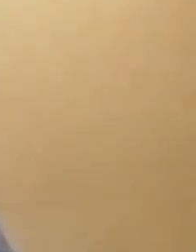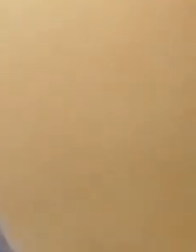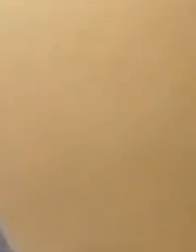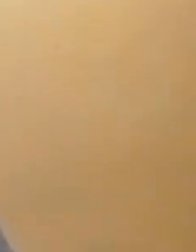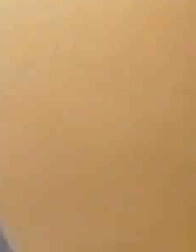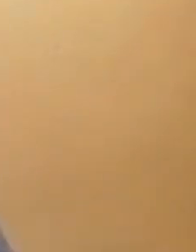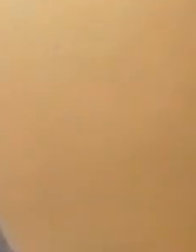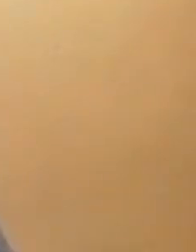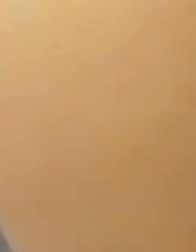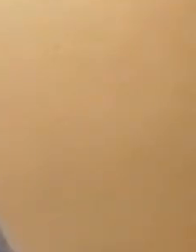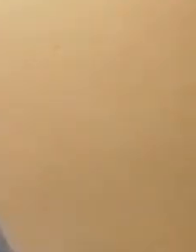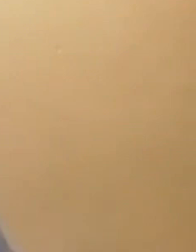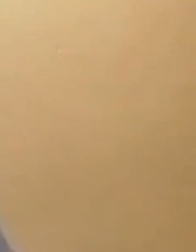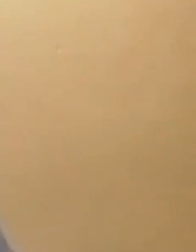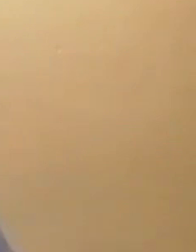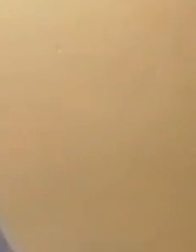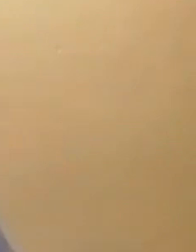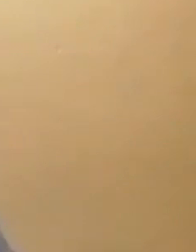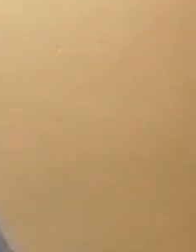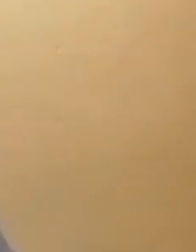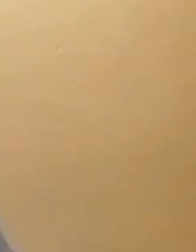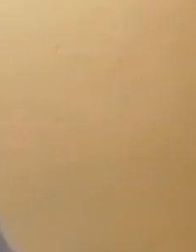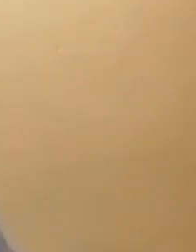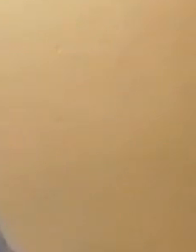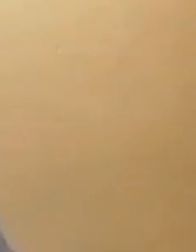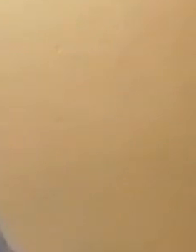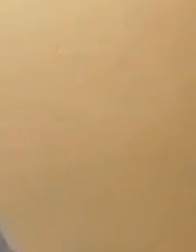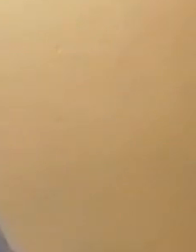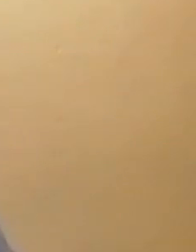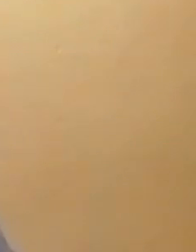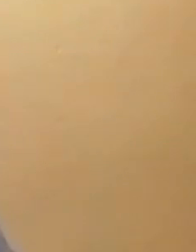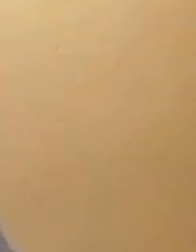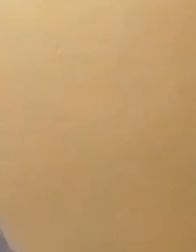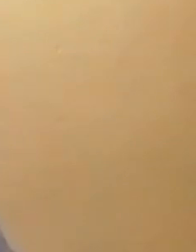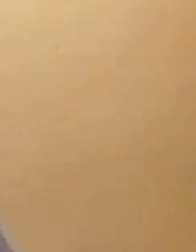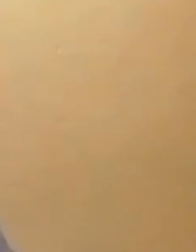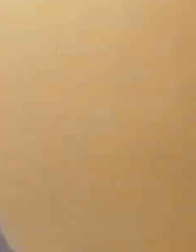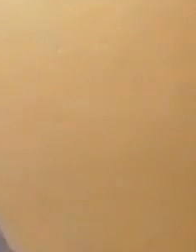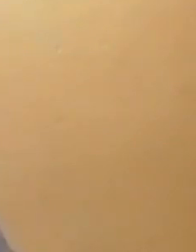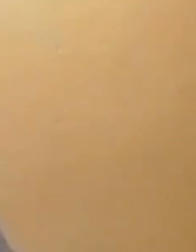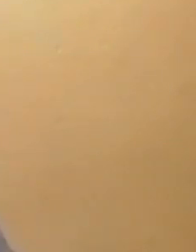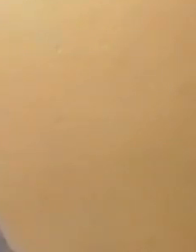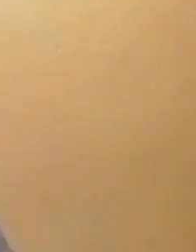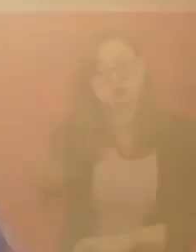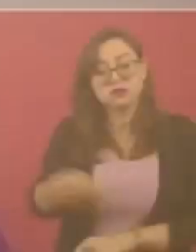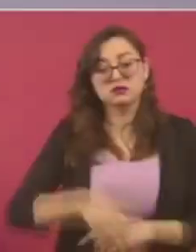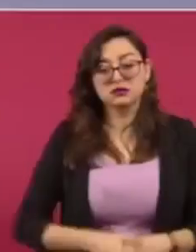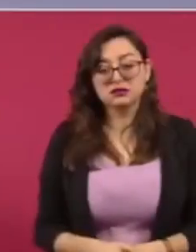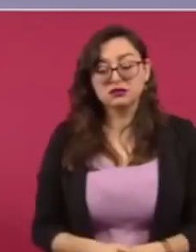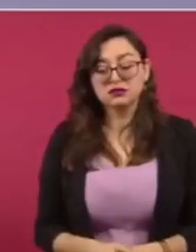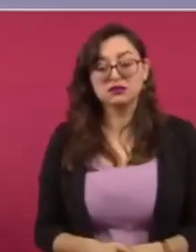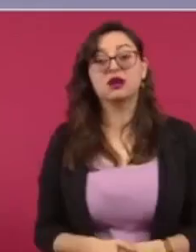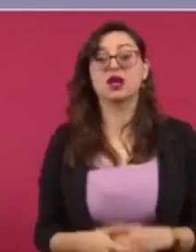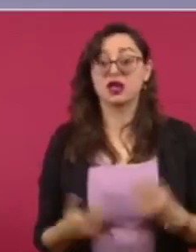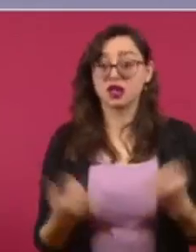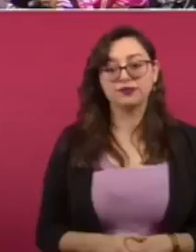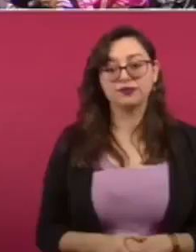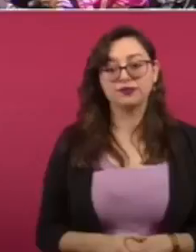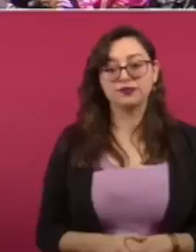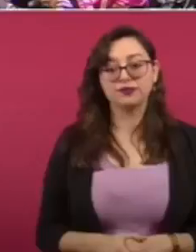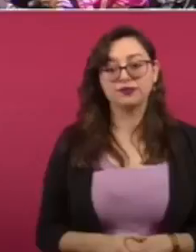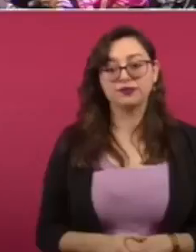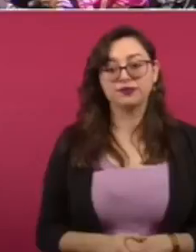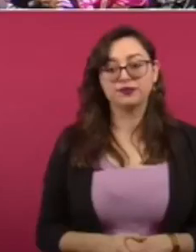las ciudades y municipios de nuestro país. Vamos a escuchar las palabras del presidente Andrés Manuel López Obrador